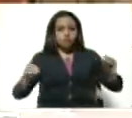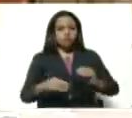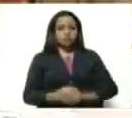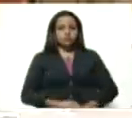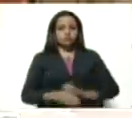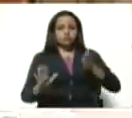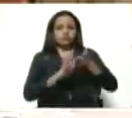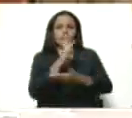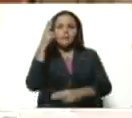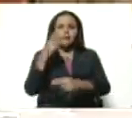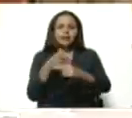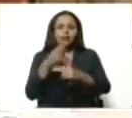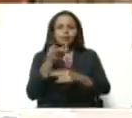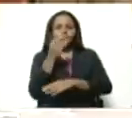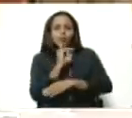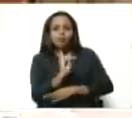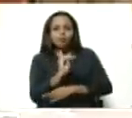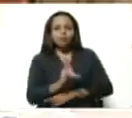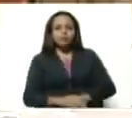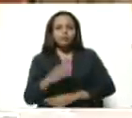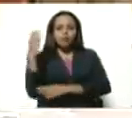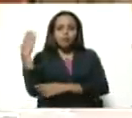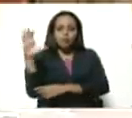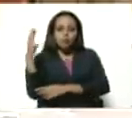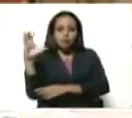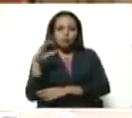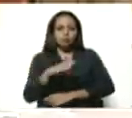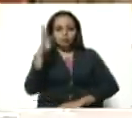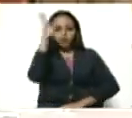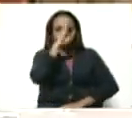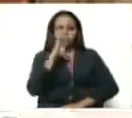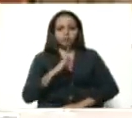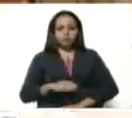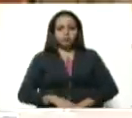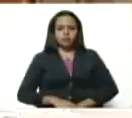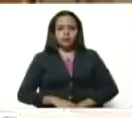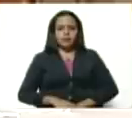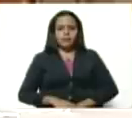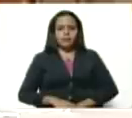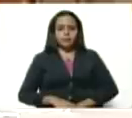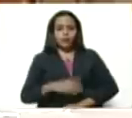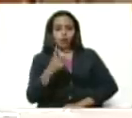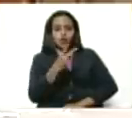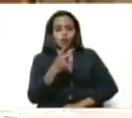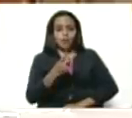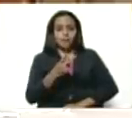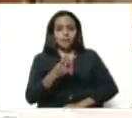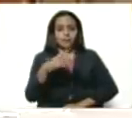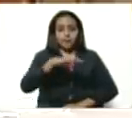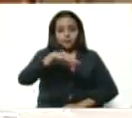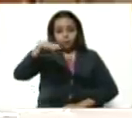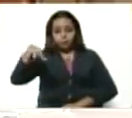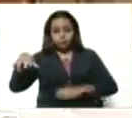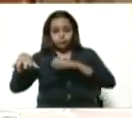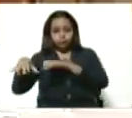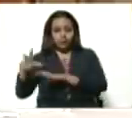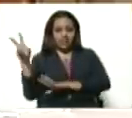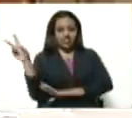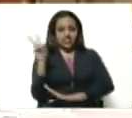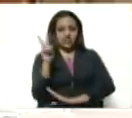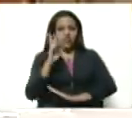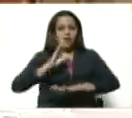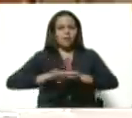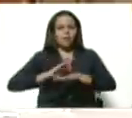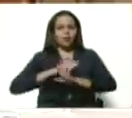amenaza que significaba colombia y brasil países vecinos de nuestra patria por